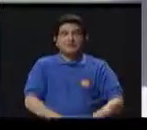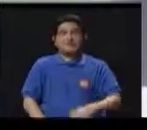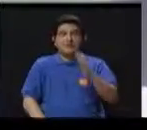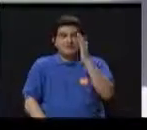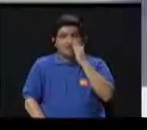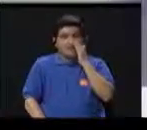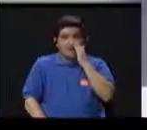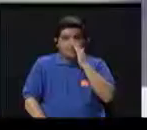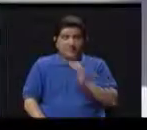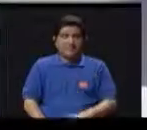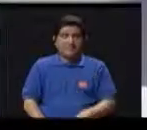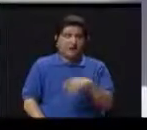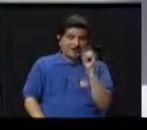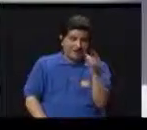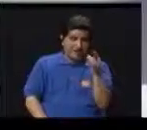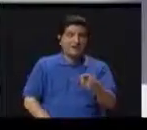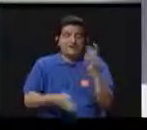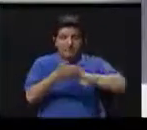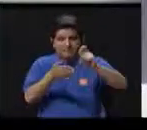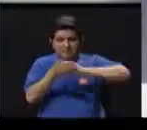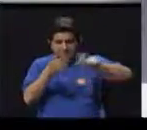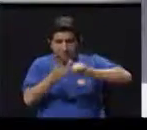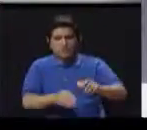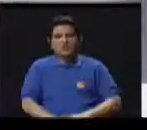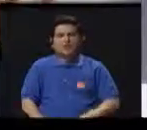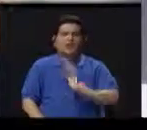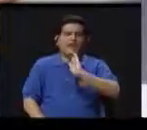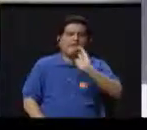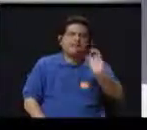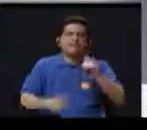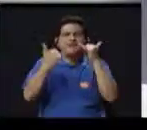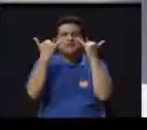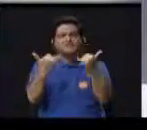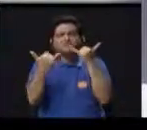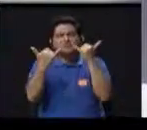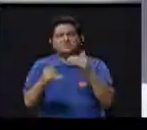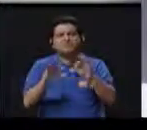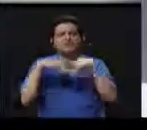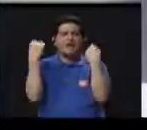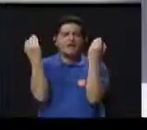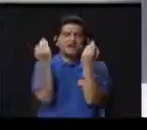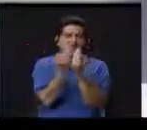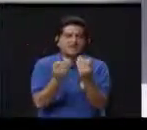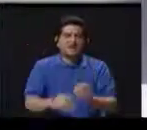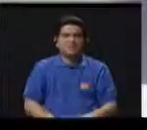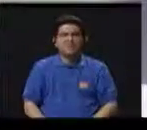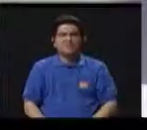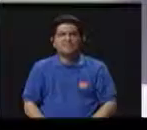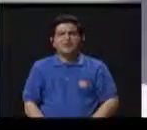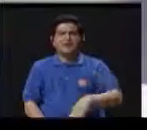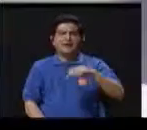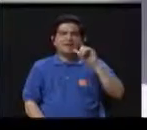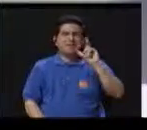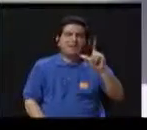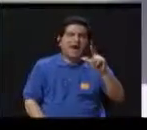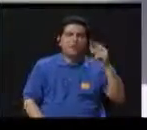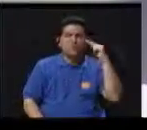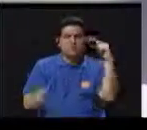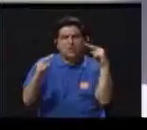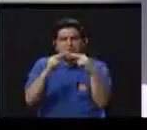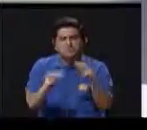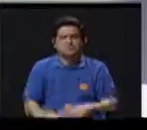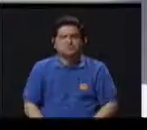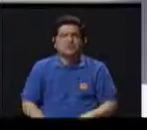Lali, que es profesora en esta escuela. Entonces eran como niños que ya conocía la familia de Laura, que